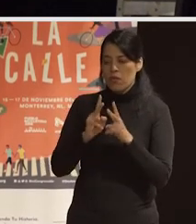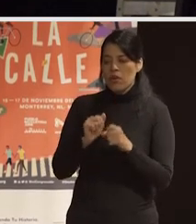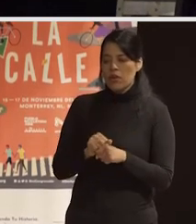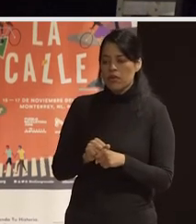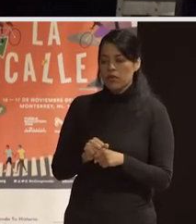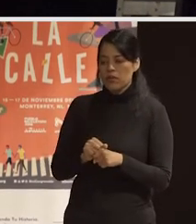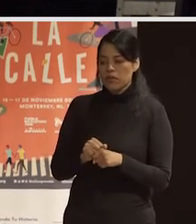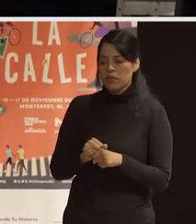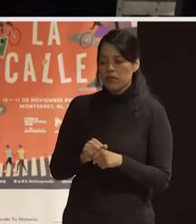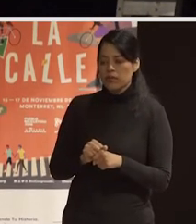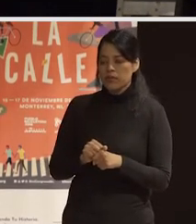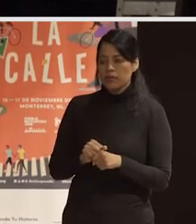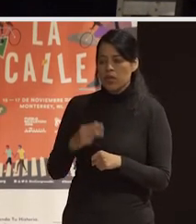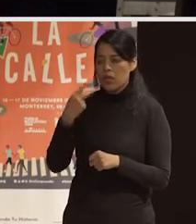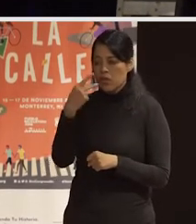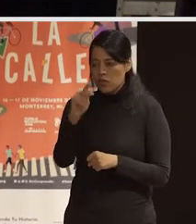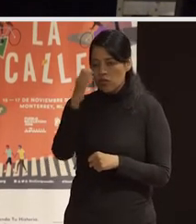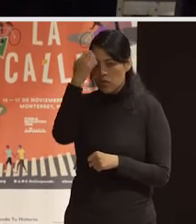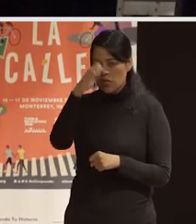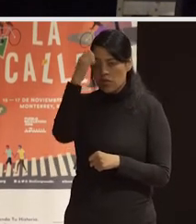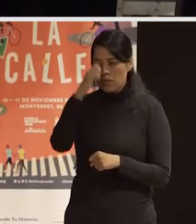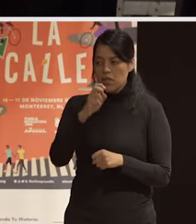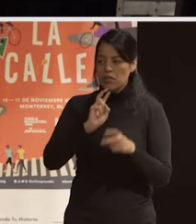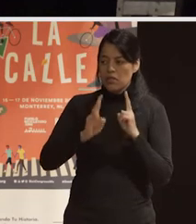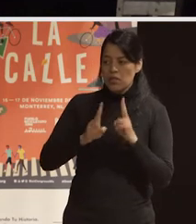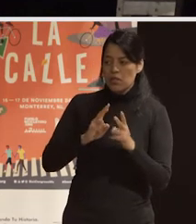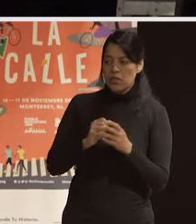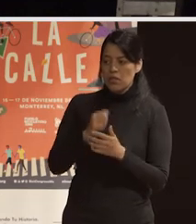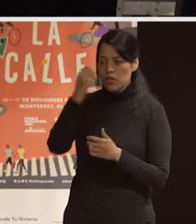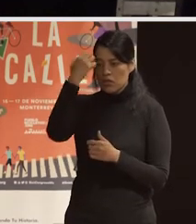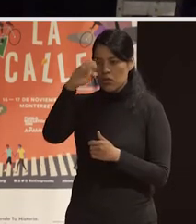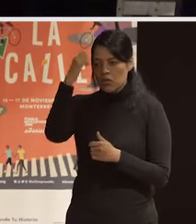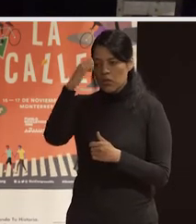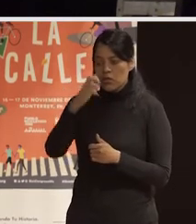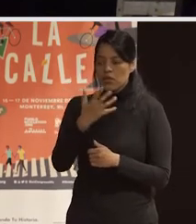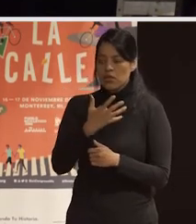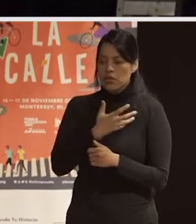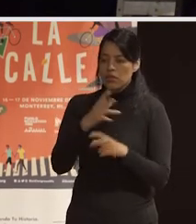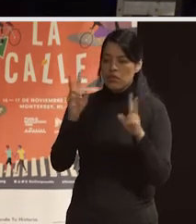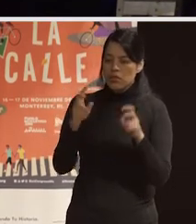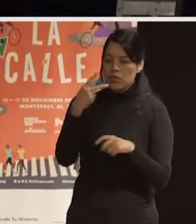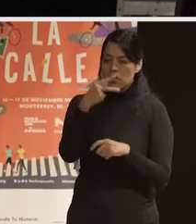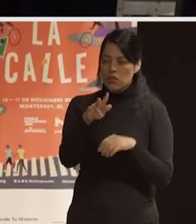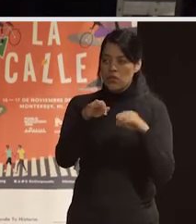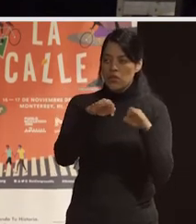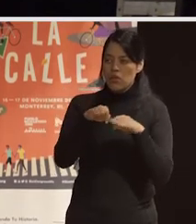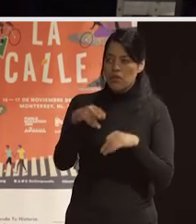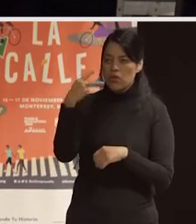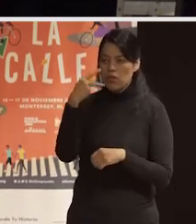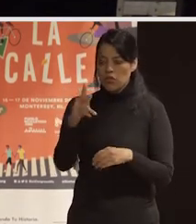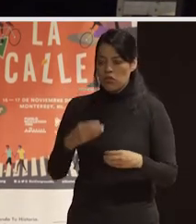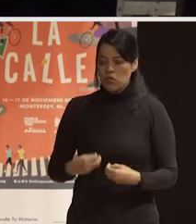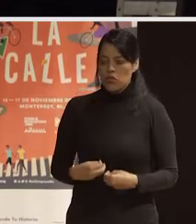poco sus experiencias en esta plática o experiencias que tienen que ver con su trabajo con su vida diaria